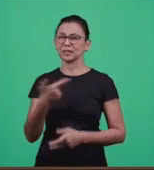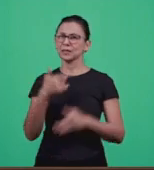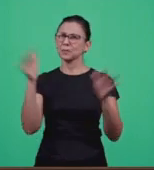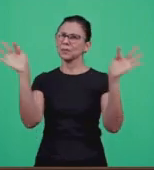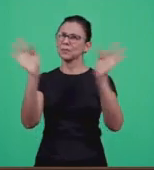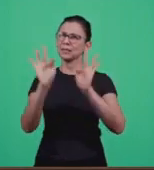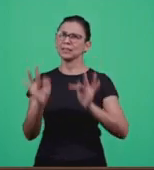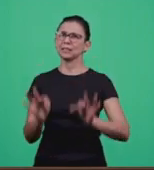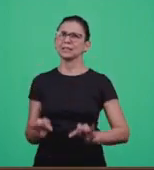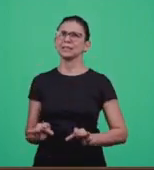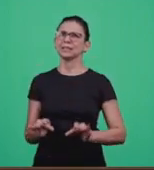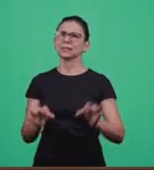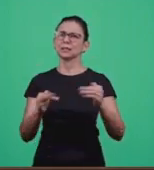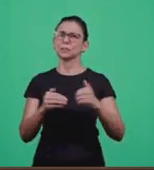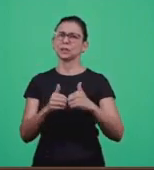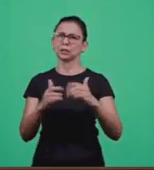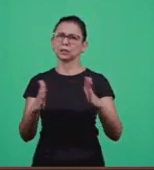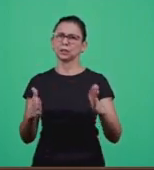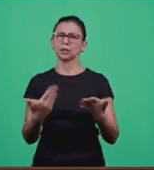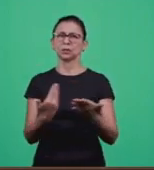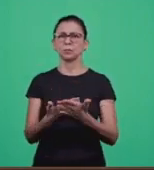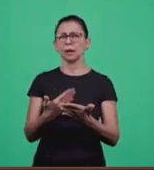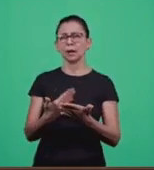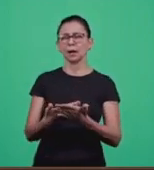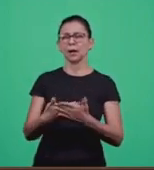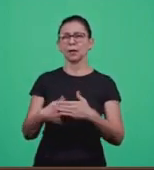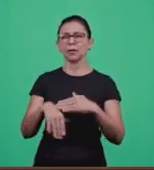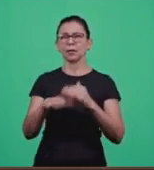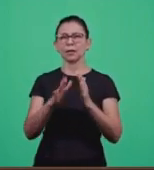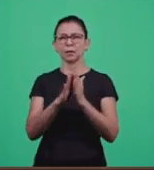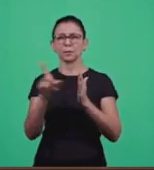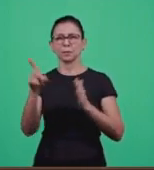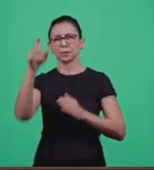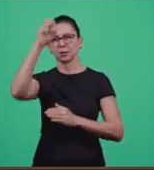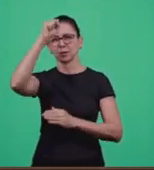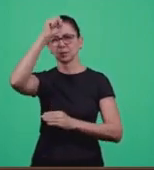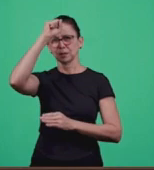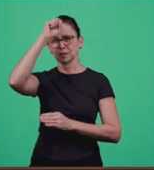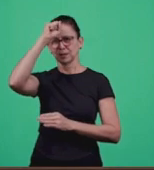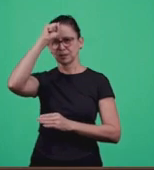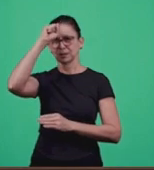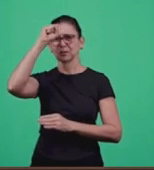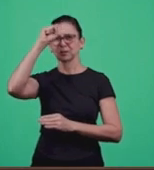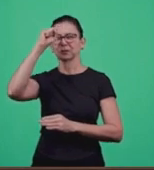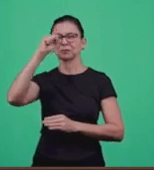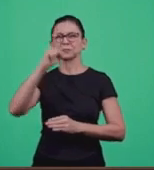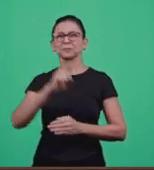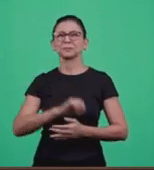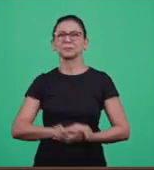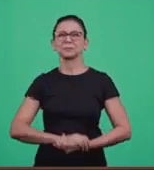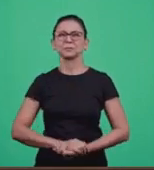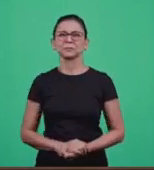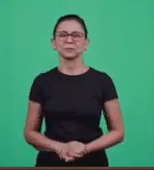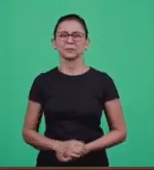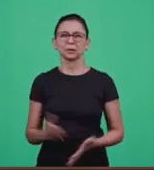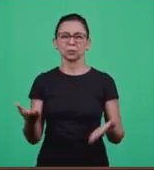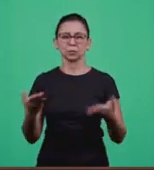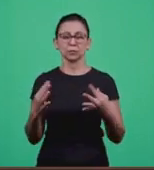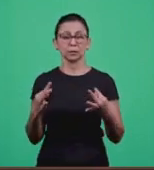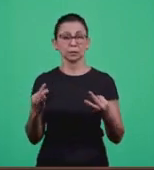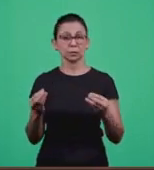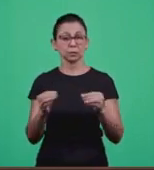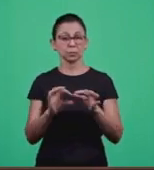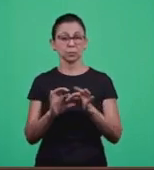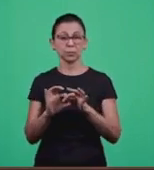7 a 11 años. Estamos muy felices porque vamos a empezar más una clase aprendiendo la palabra